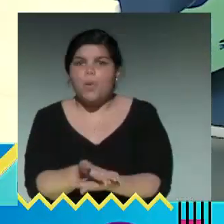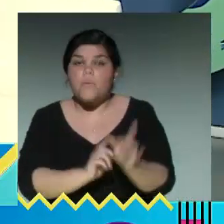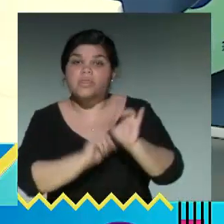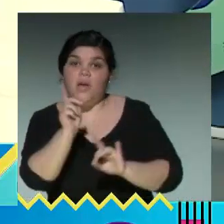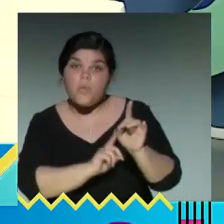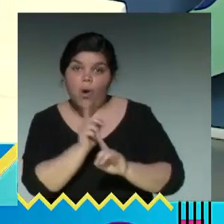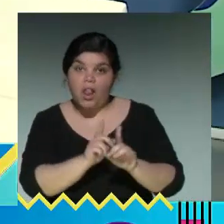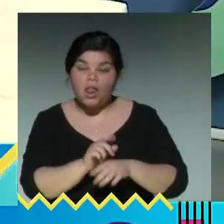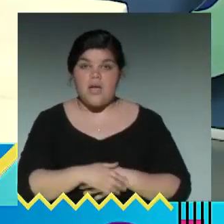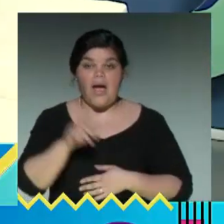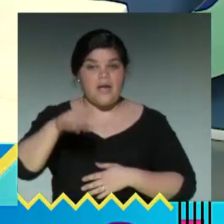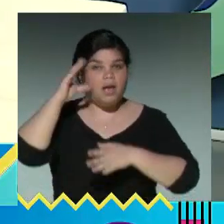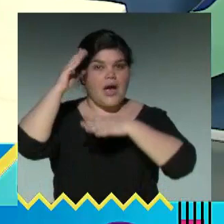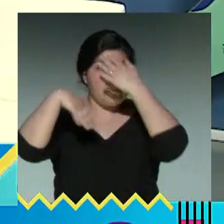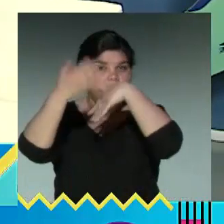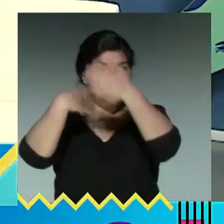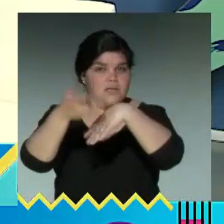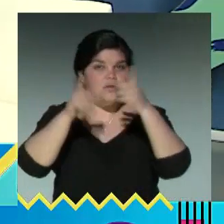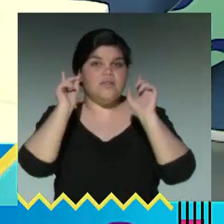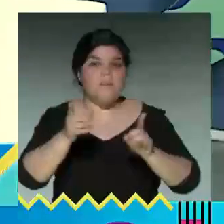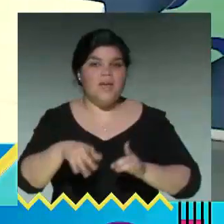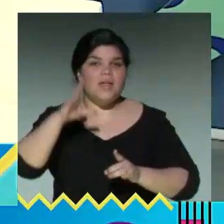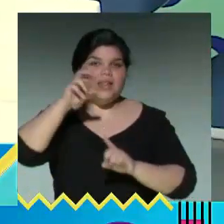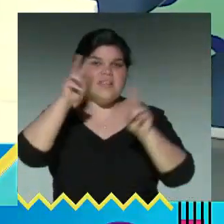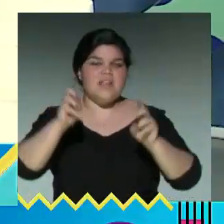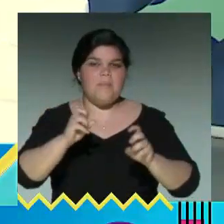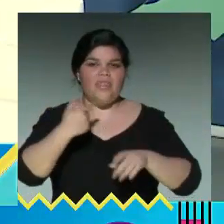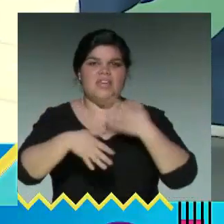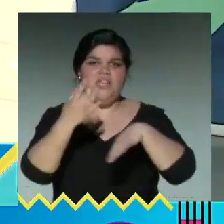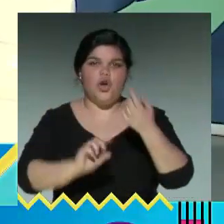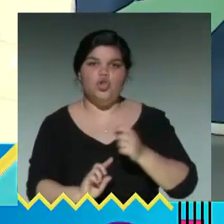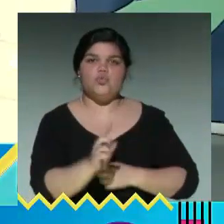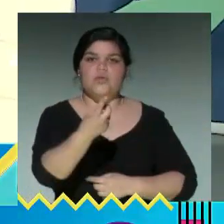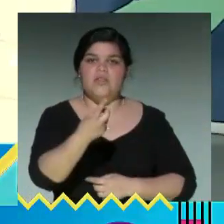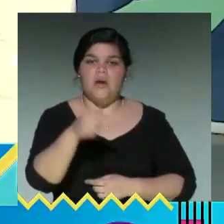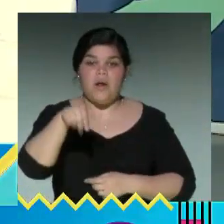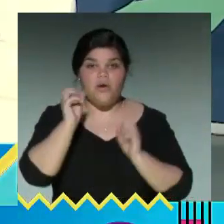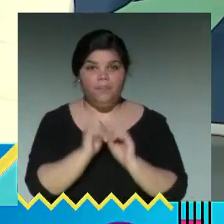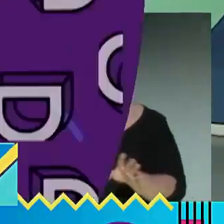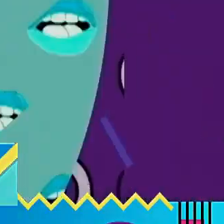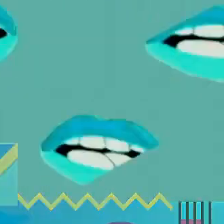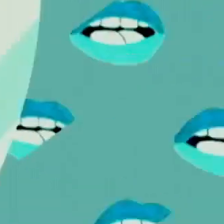rural, desde la formación, también, ¿no? En términos de desarrollo sustentable. Arrancamos así, Distintos Parecidos.